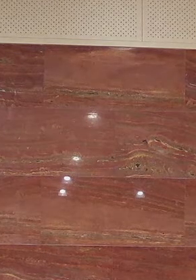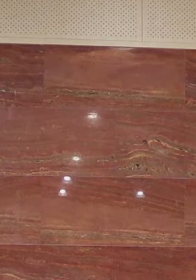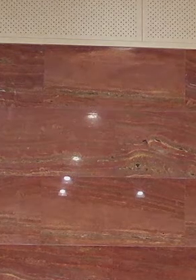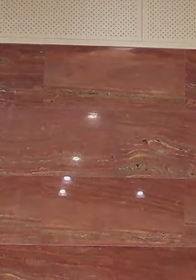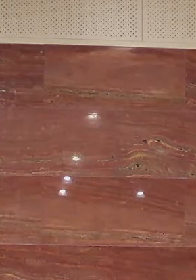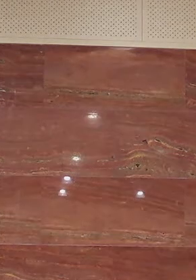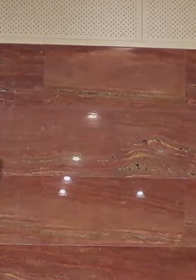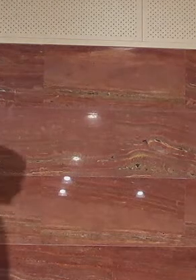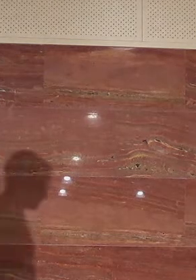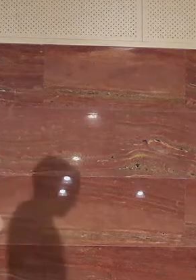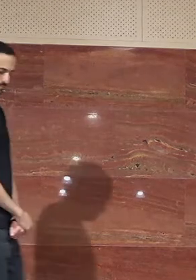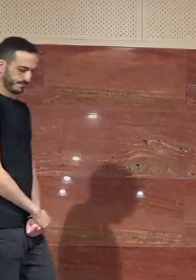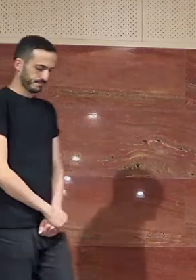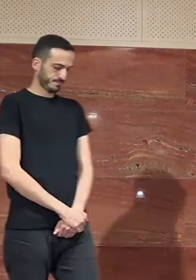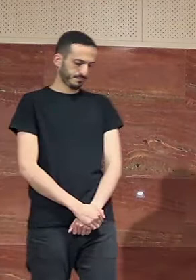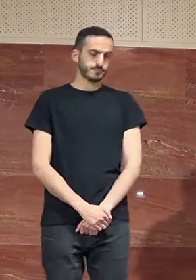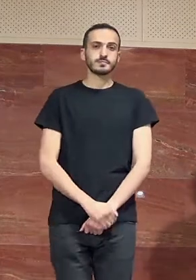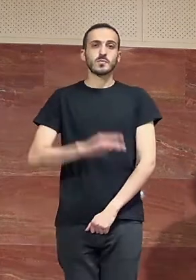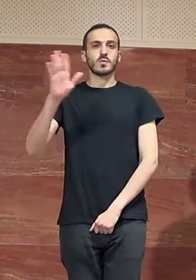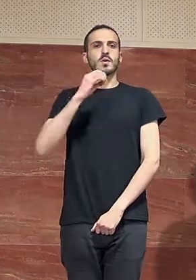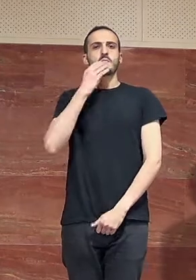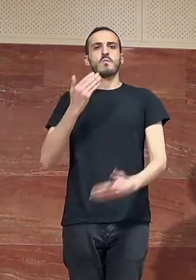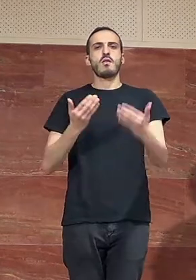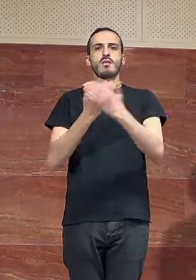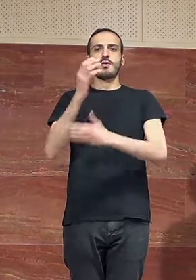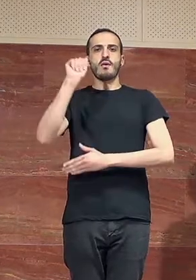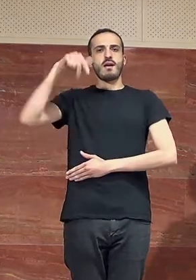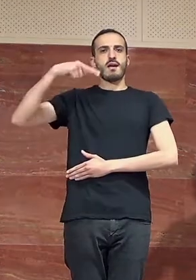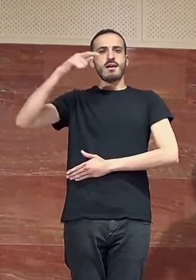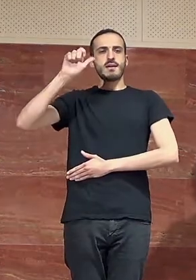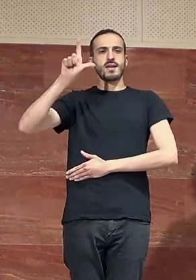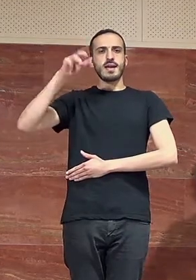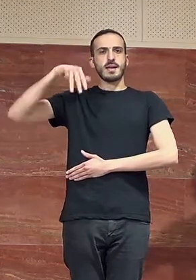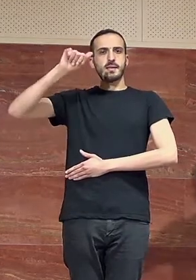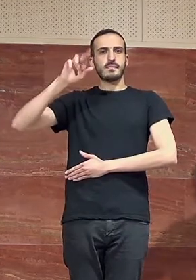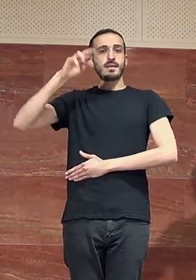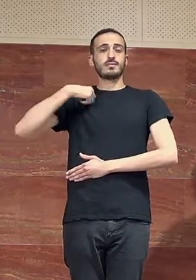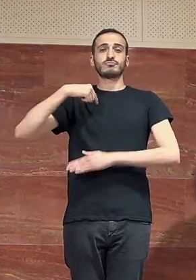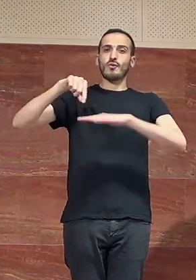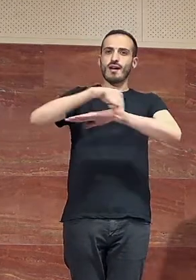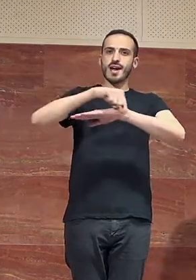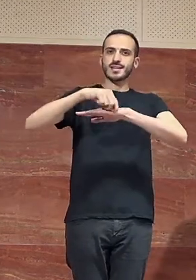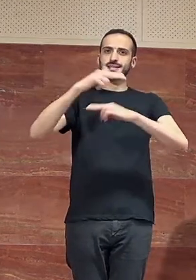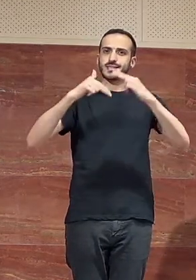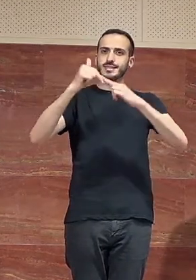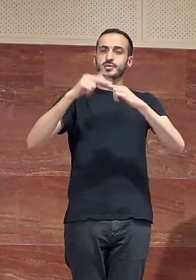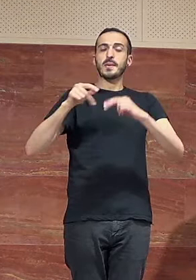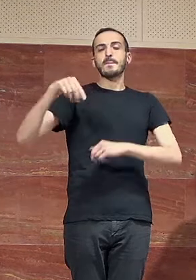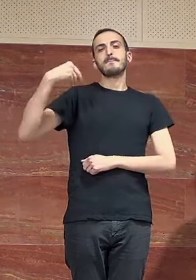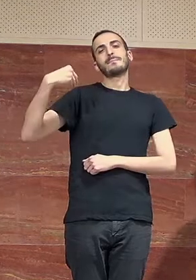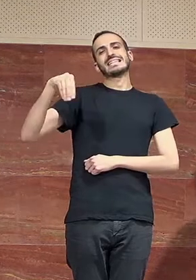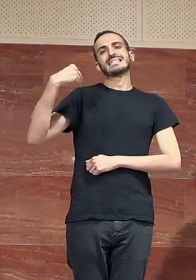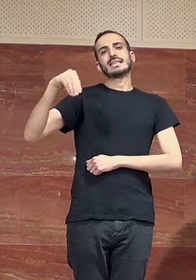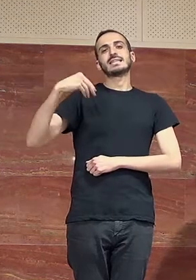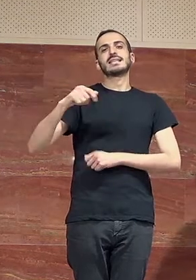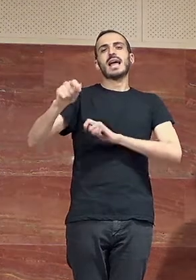Hola, buenos días. Soy Miguel Ángel Mira, soy arquitecto y presidente de la Asociación